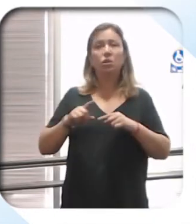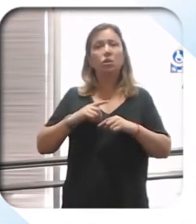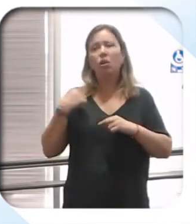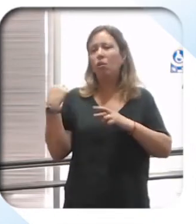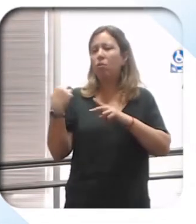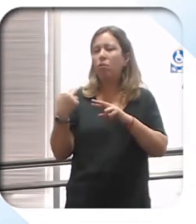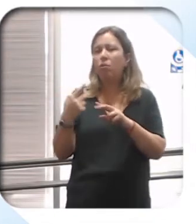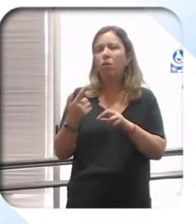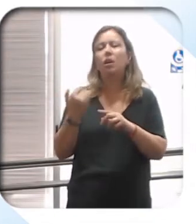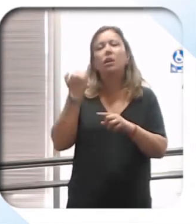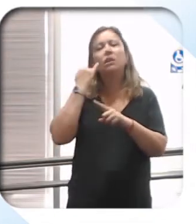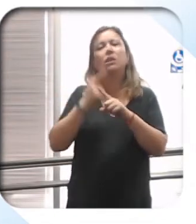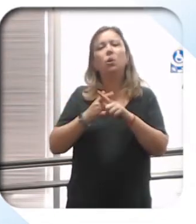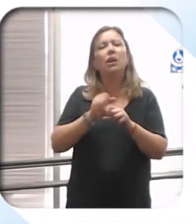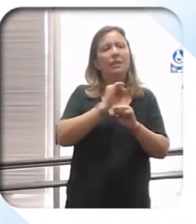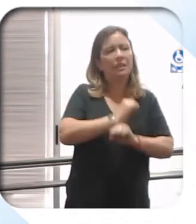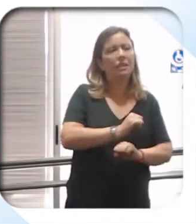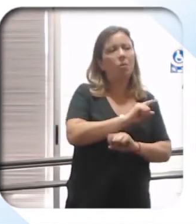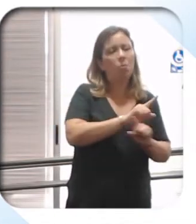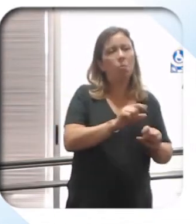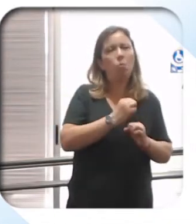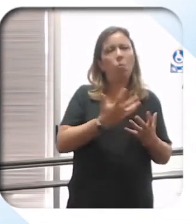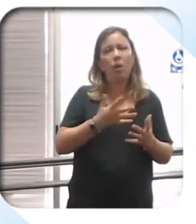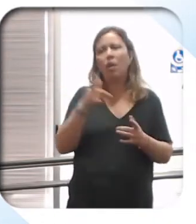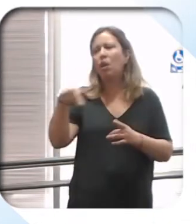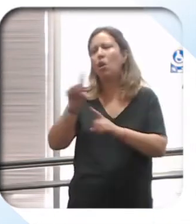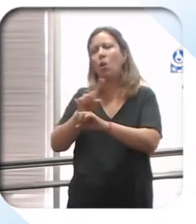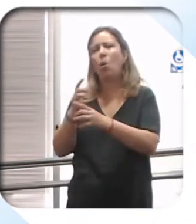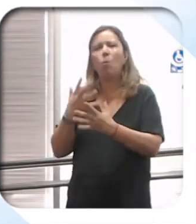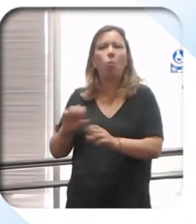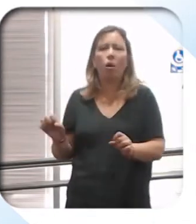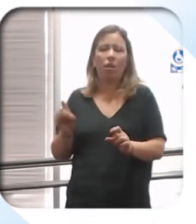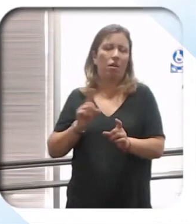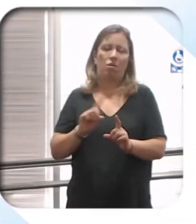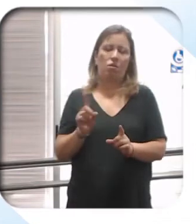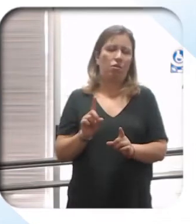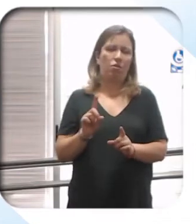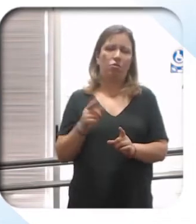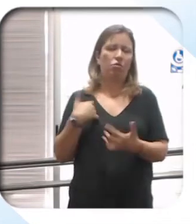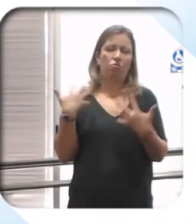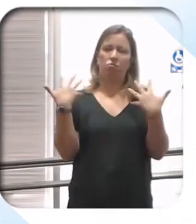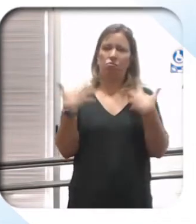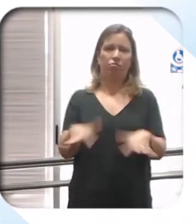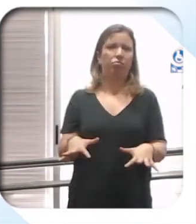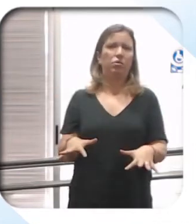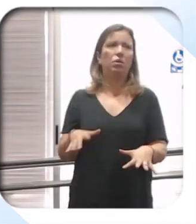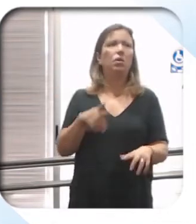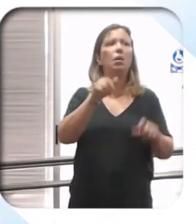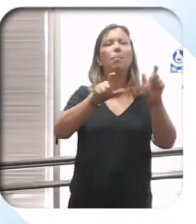es de sexualidades válidas y sexualidades inválidas. Y eso es lo que yo no quiero, creo que muchos de ustedes no quieren